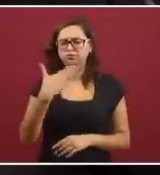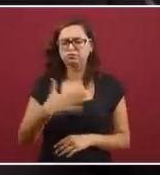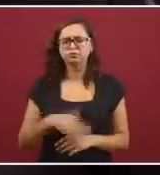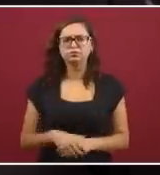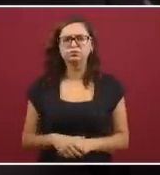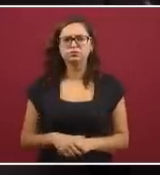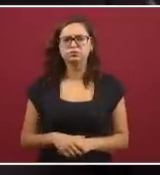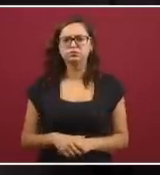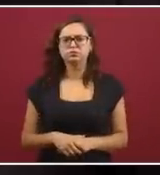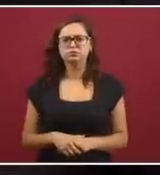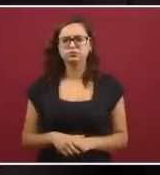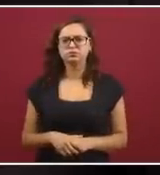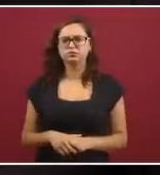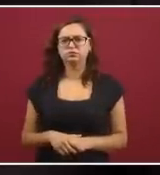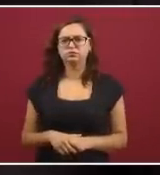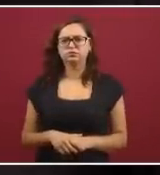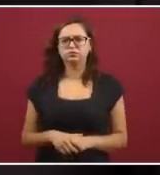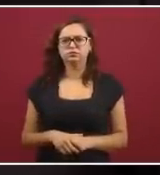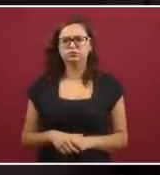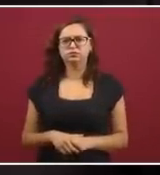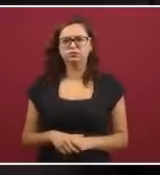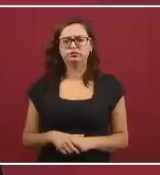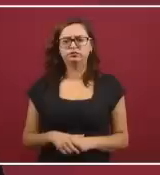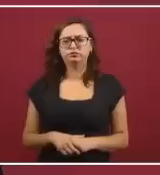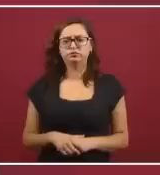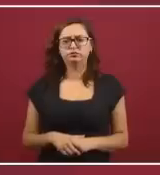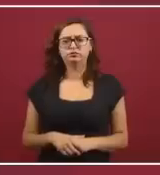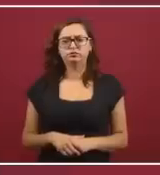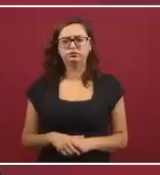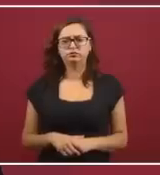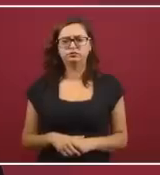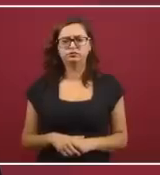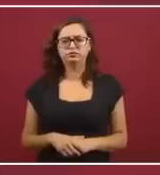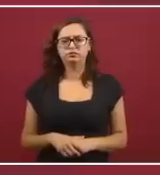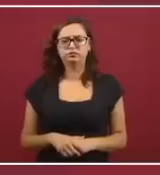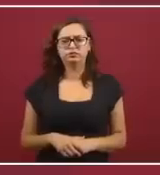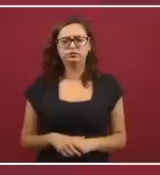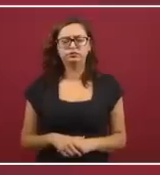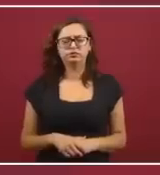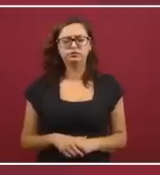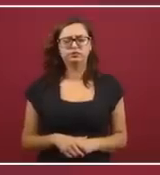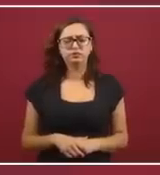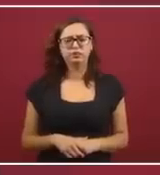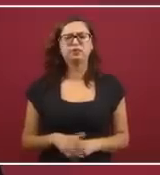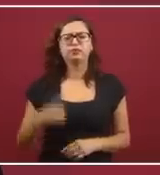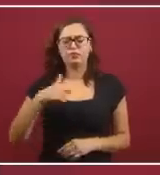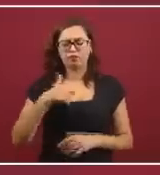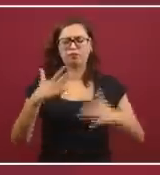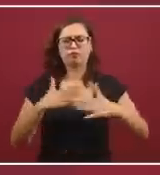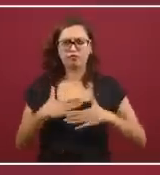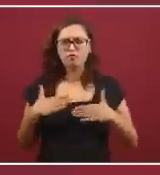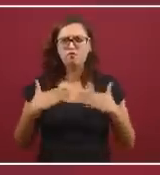confianza de que vamos a poder enfrentar